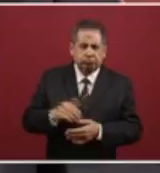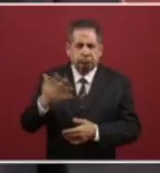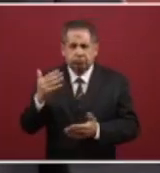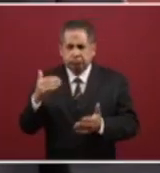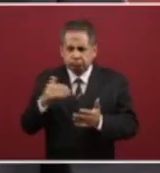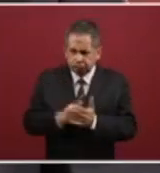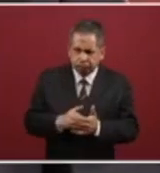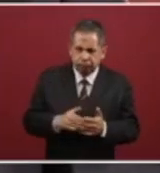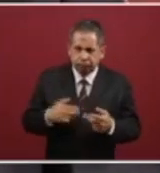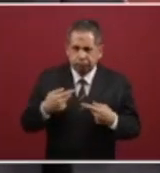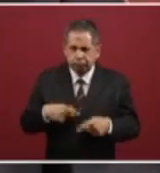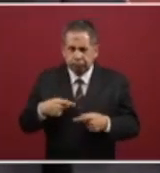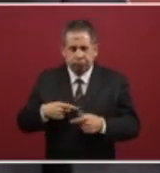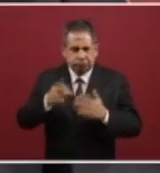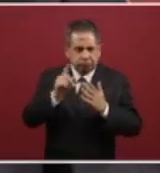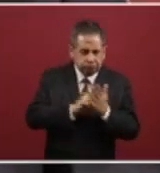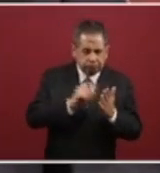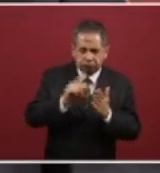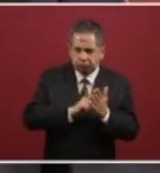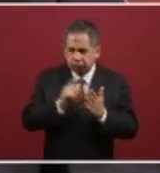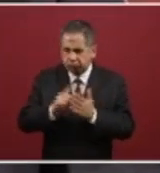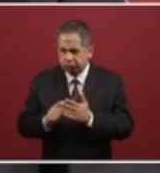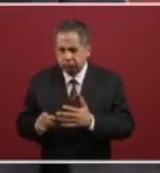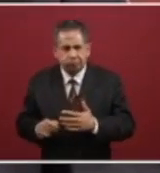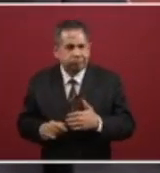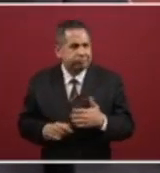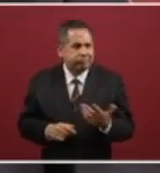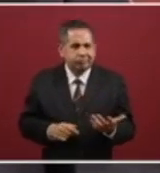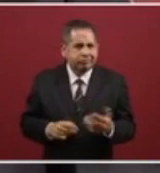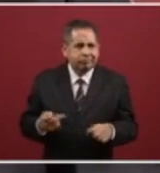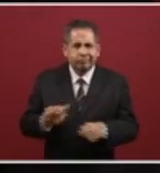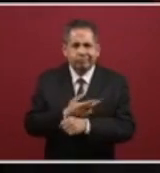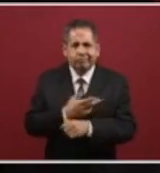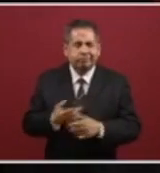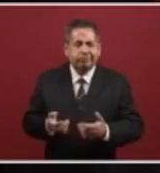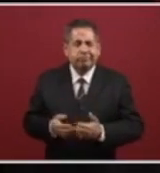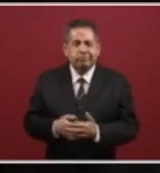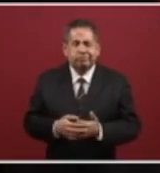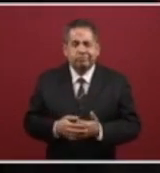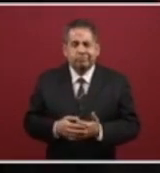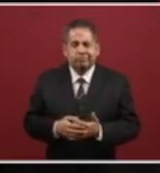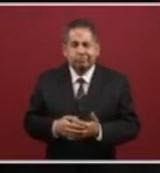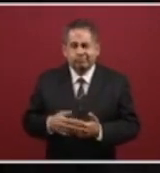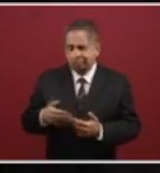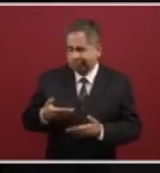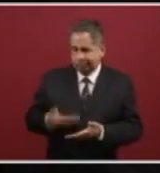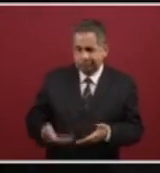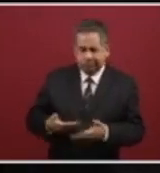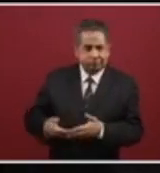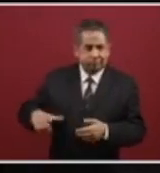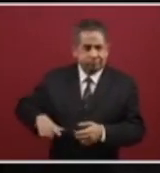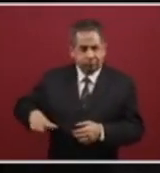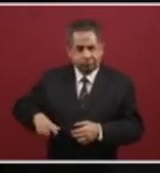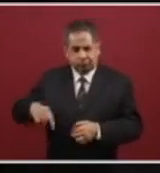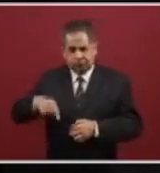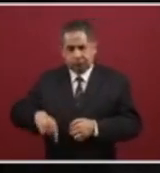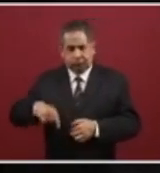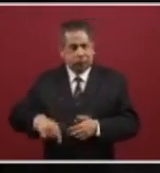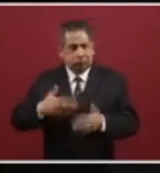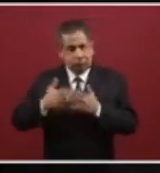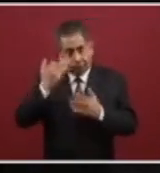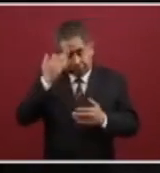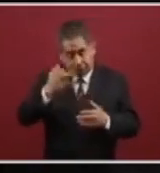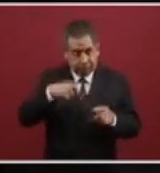50,000 mensuales. ¿Qué pasó en este gobierno para que de